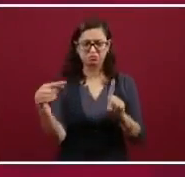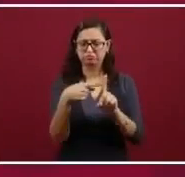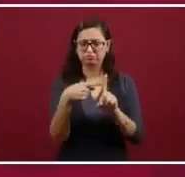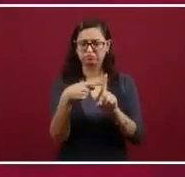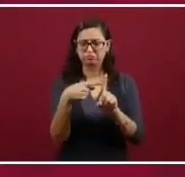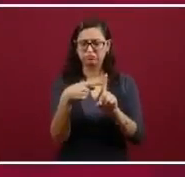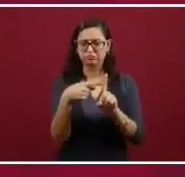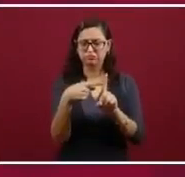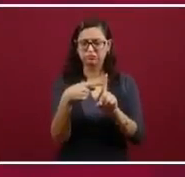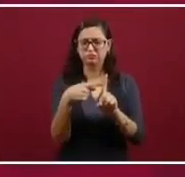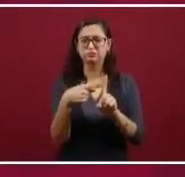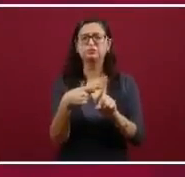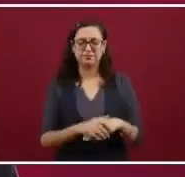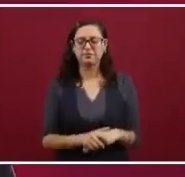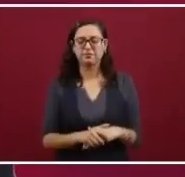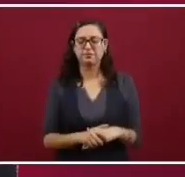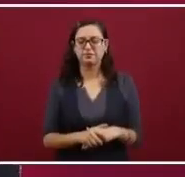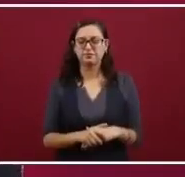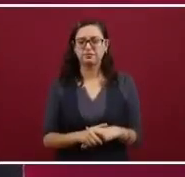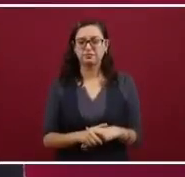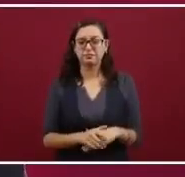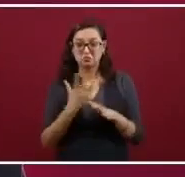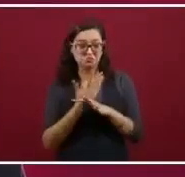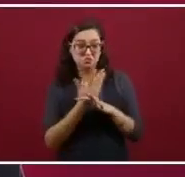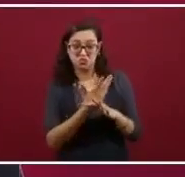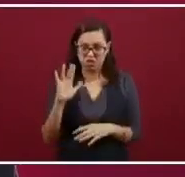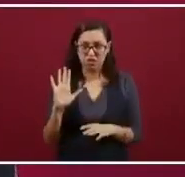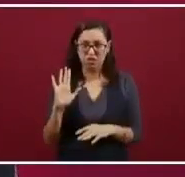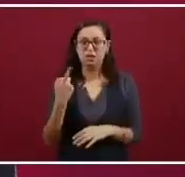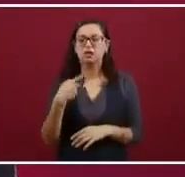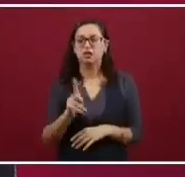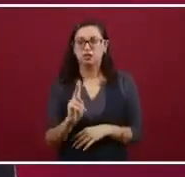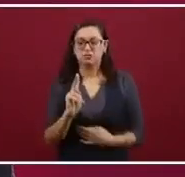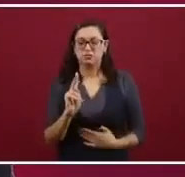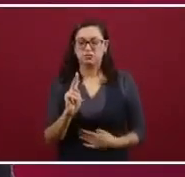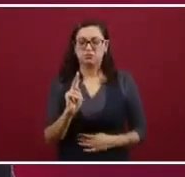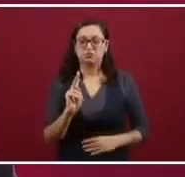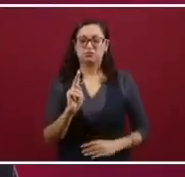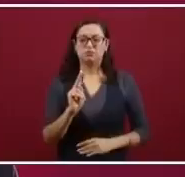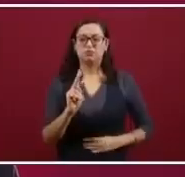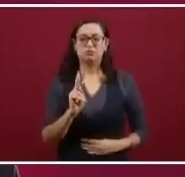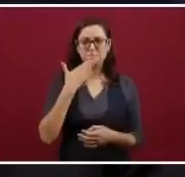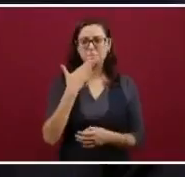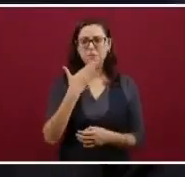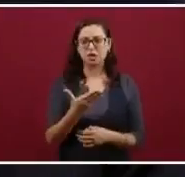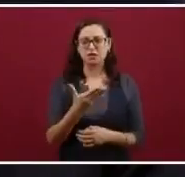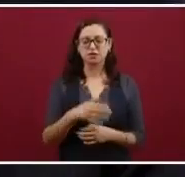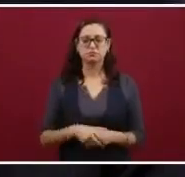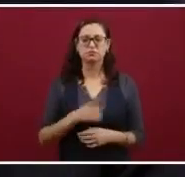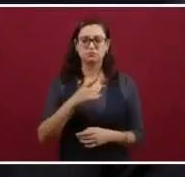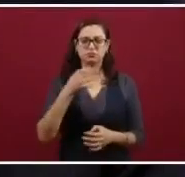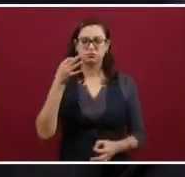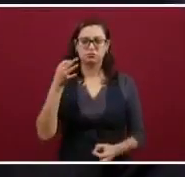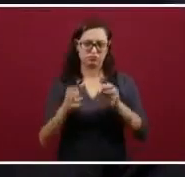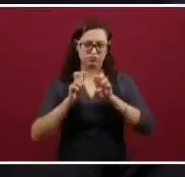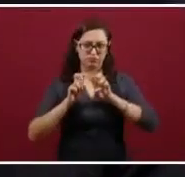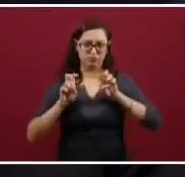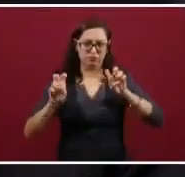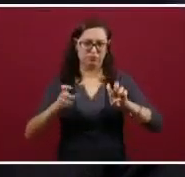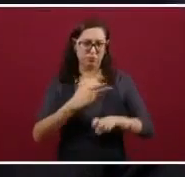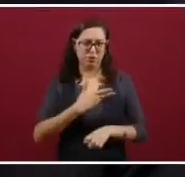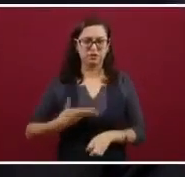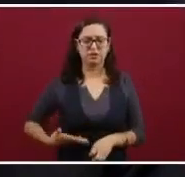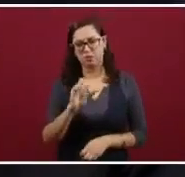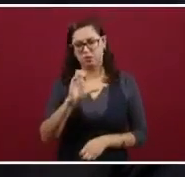agente que merece respeto. No sé qué haya dicho, pero sí es una persona íntegra, el ministro, presidente de la